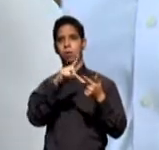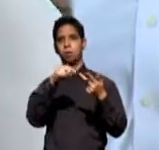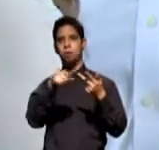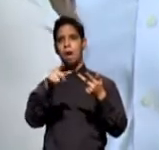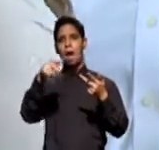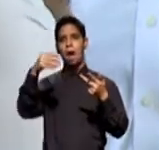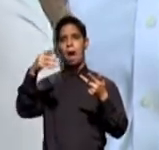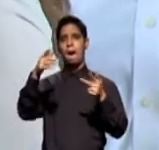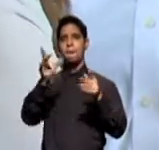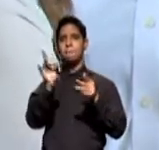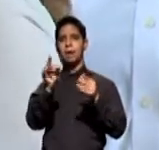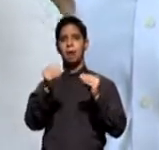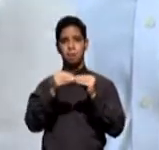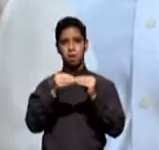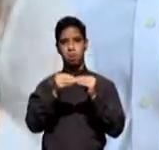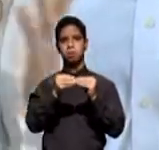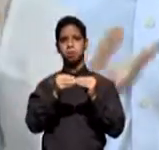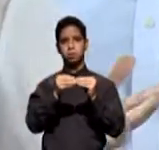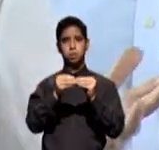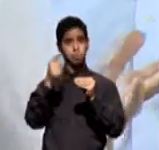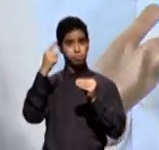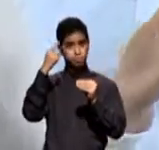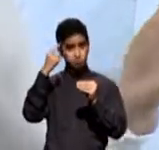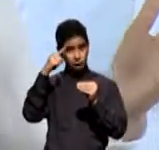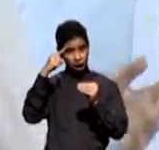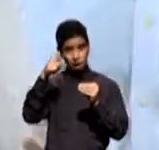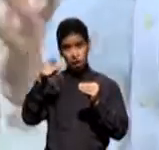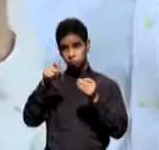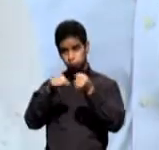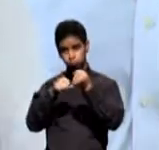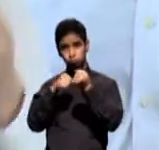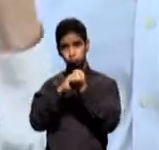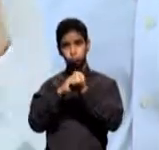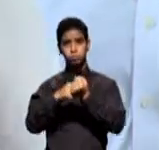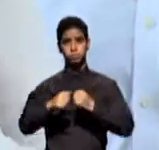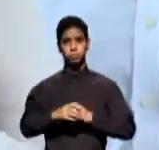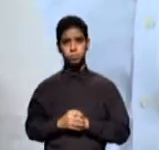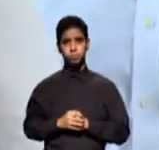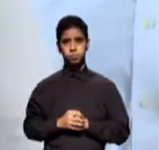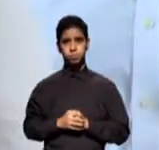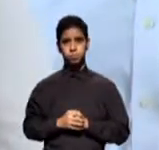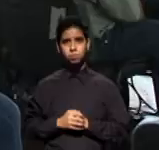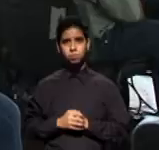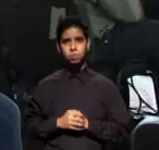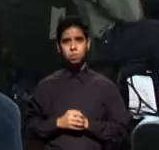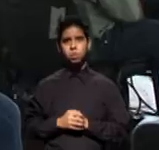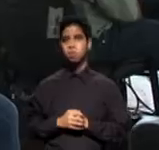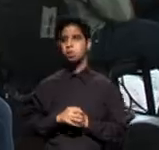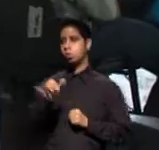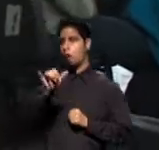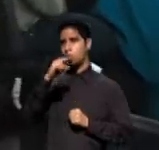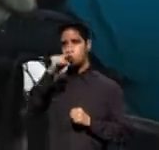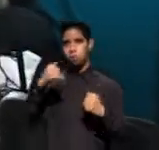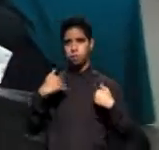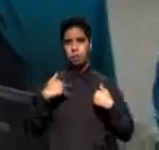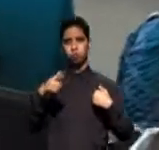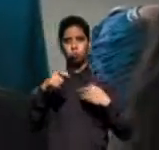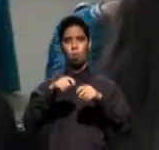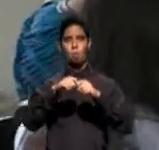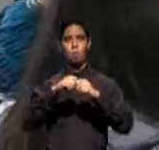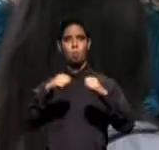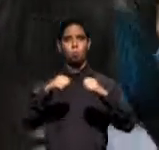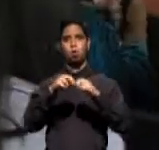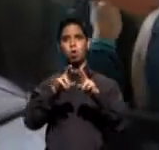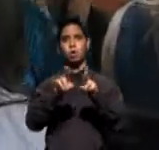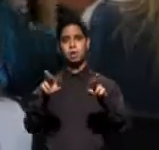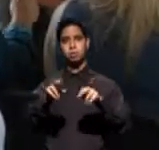de que gracias al proyecto que están haciendo todos ustedes unidos, pero que también tengan esas mochilas listas. El material recopilado será distribuido